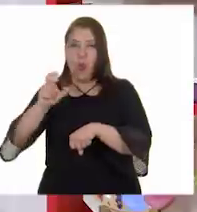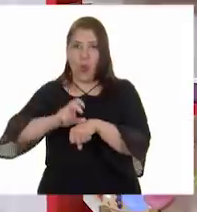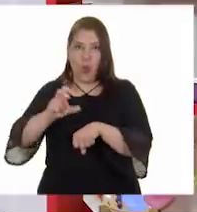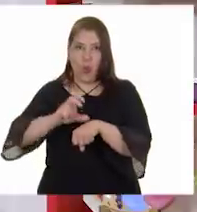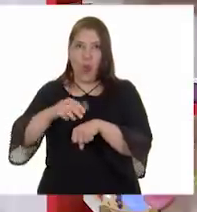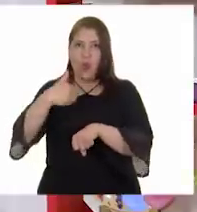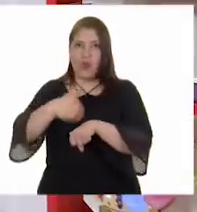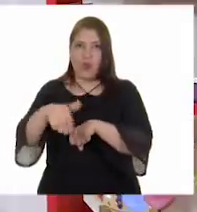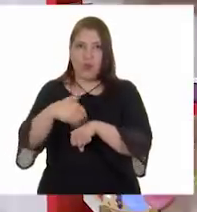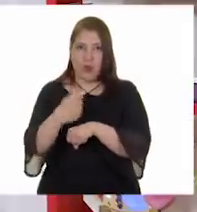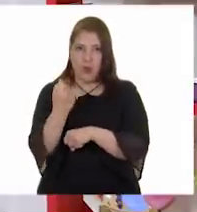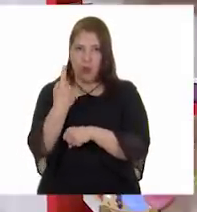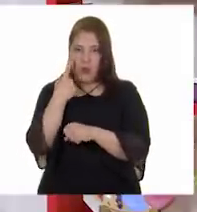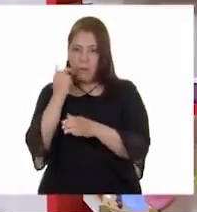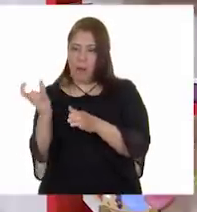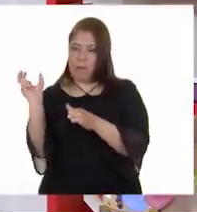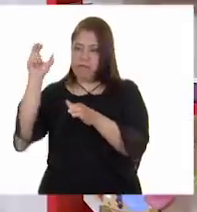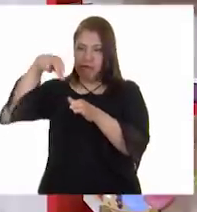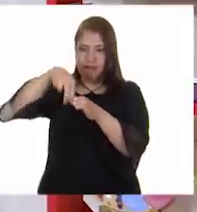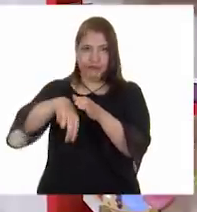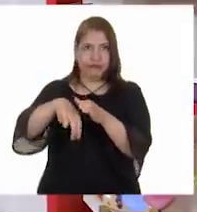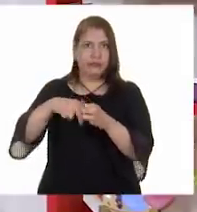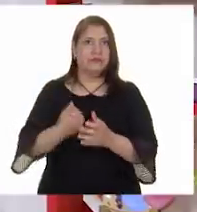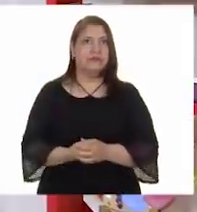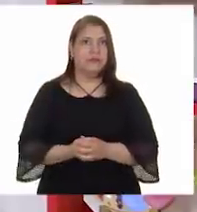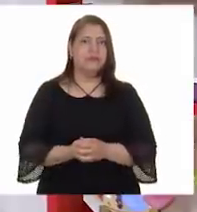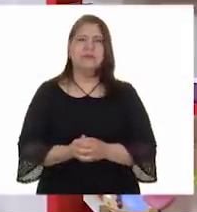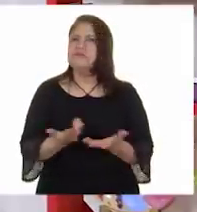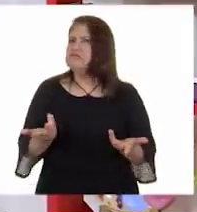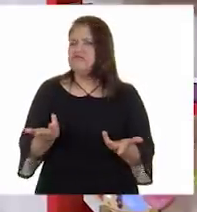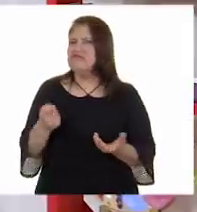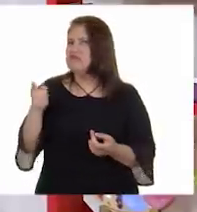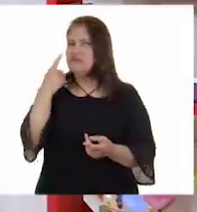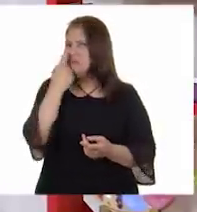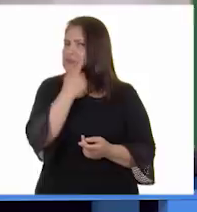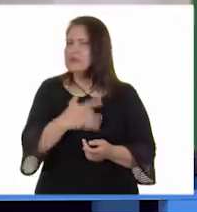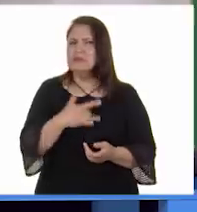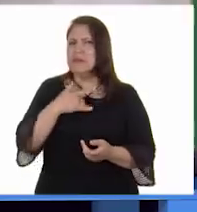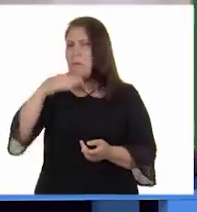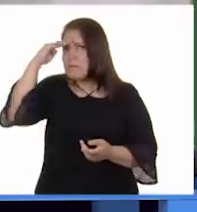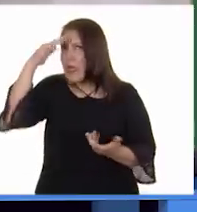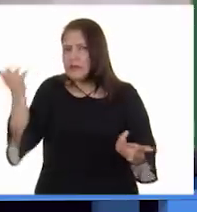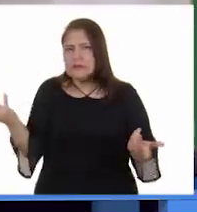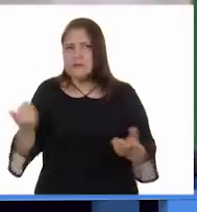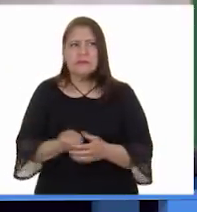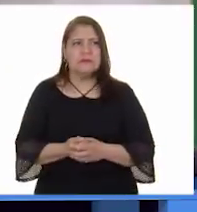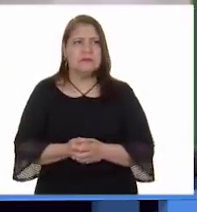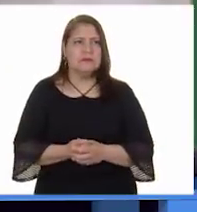1, pongo el huevo en el vaso 1, ¿qué pasará? Mucha atención.